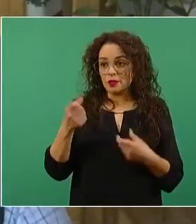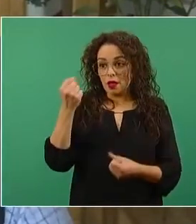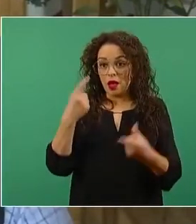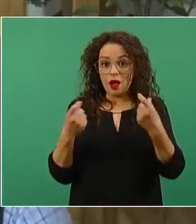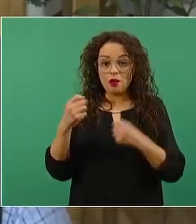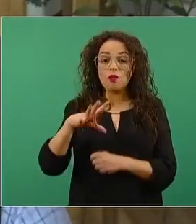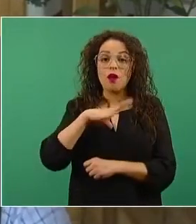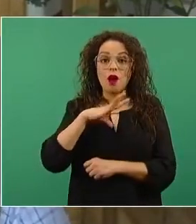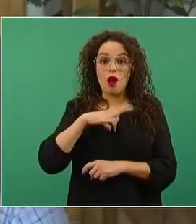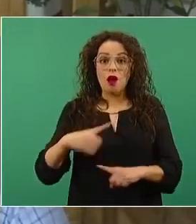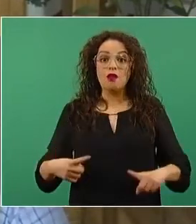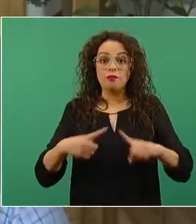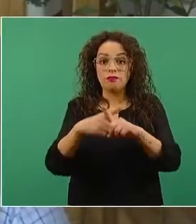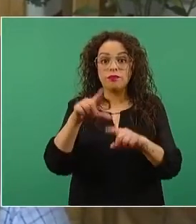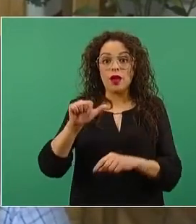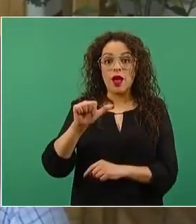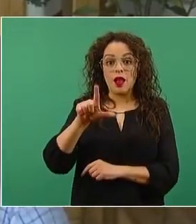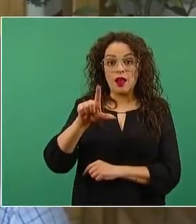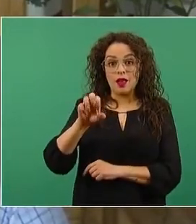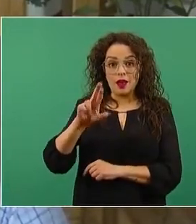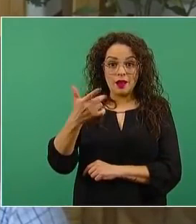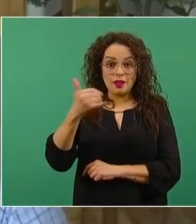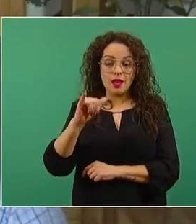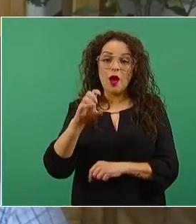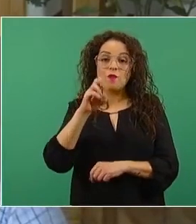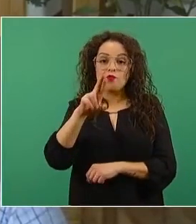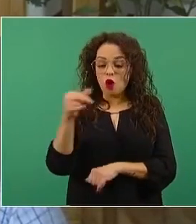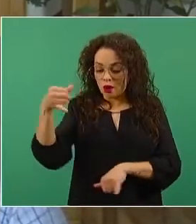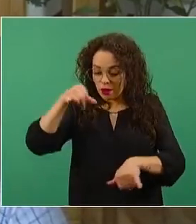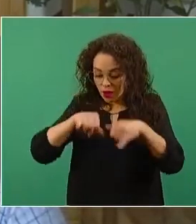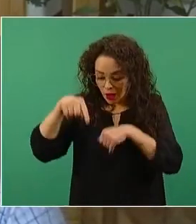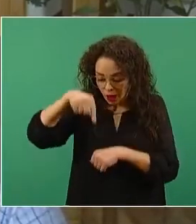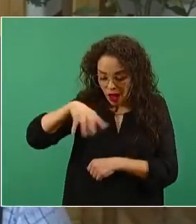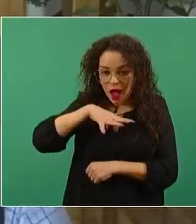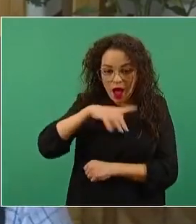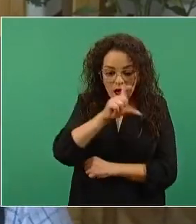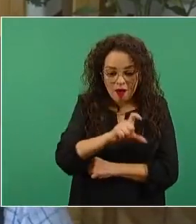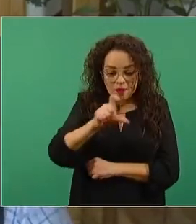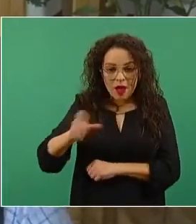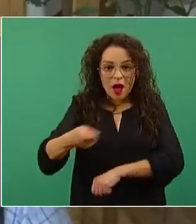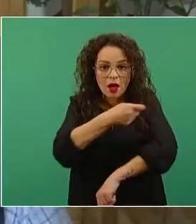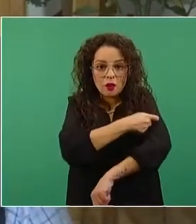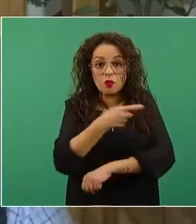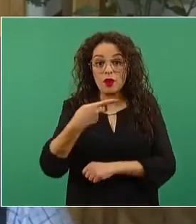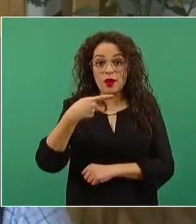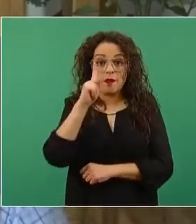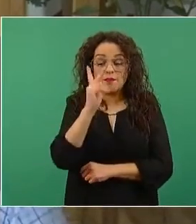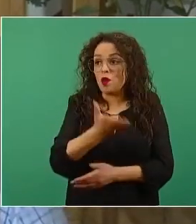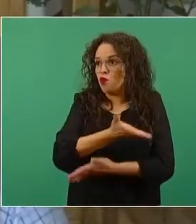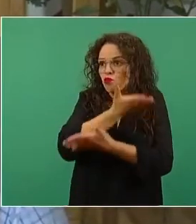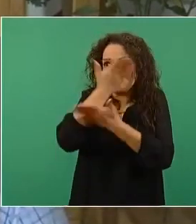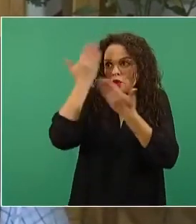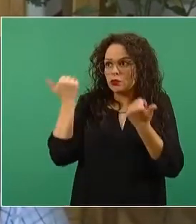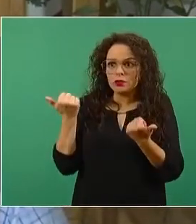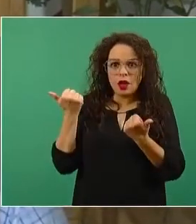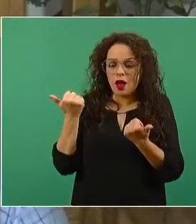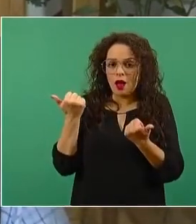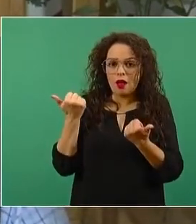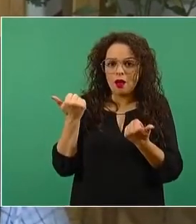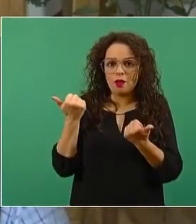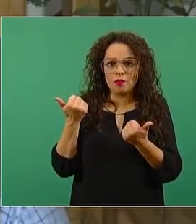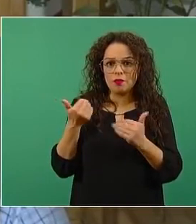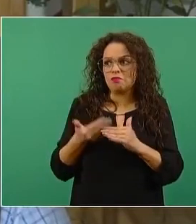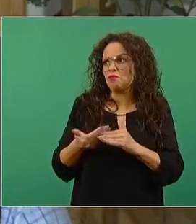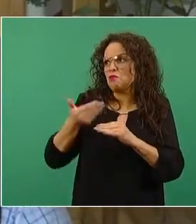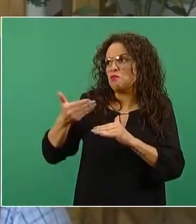alérgicas a los componentes de la vacuna, pero obviamente no saberlo porque no había el antecedente de que se hubieran vacunado, al menos en los